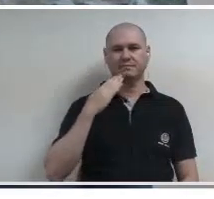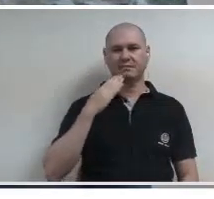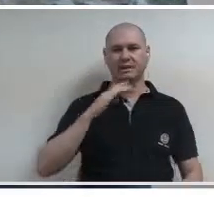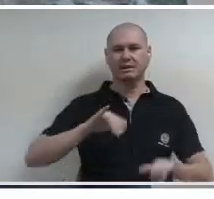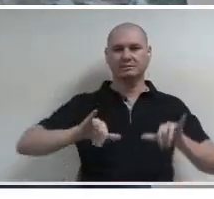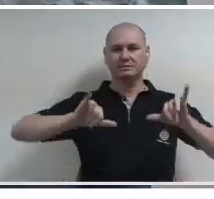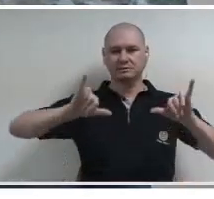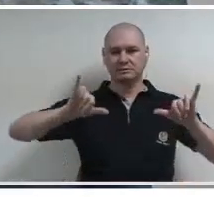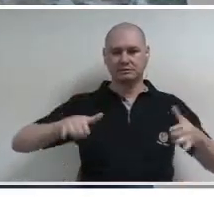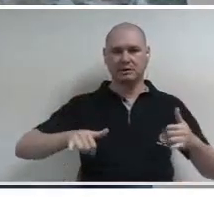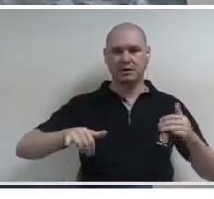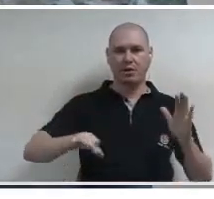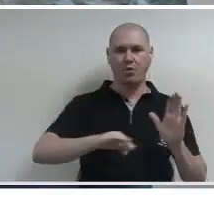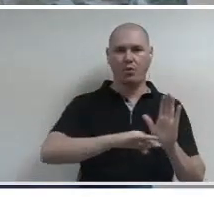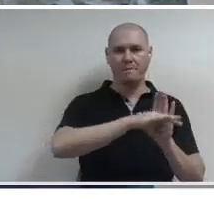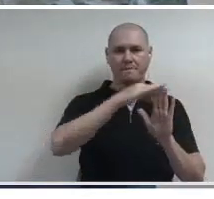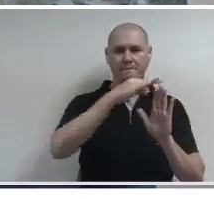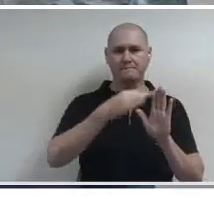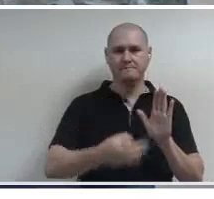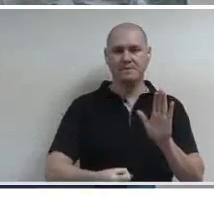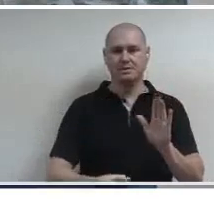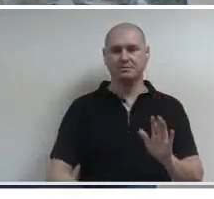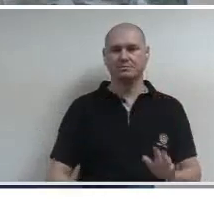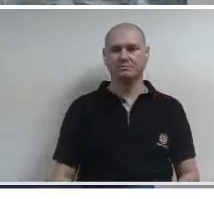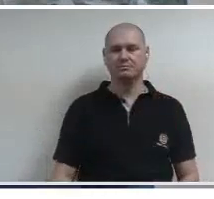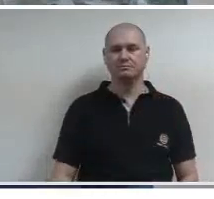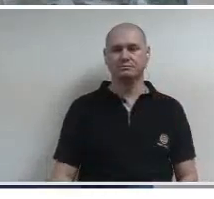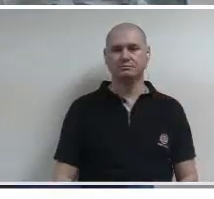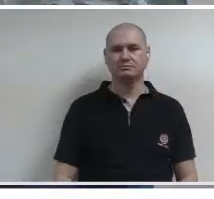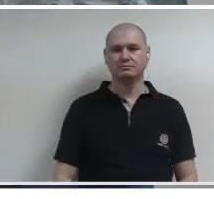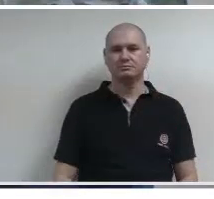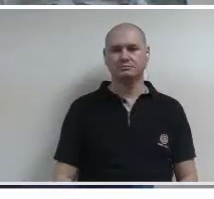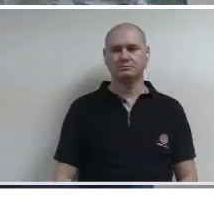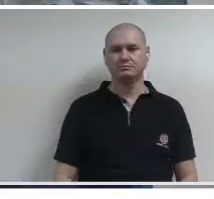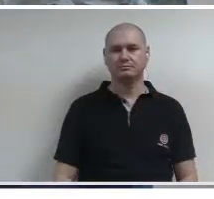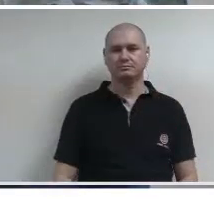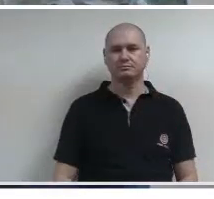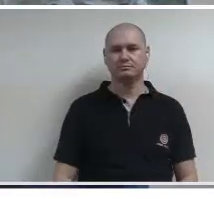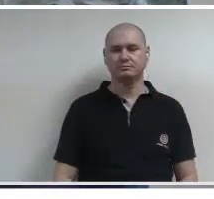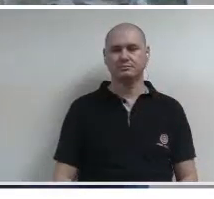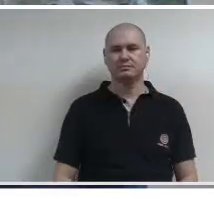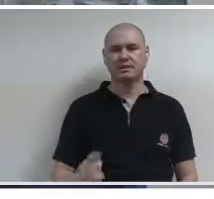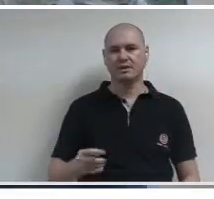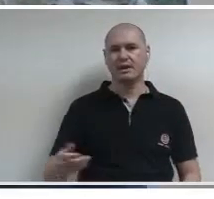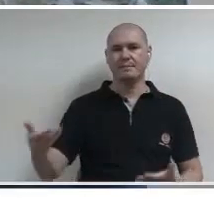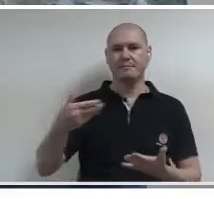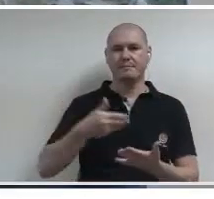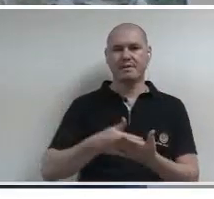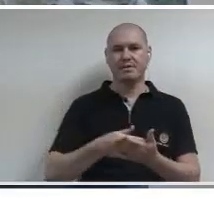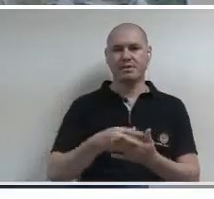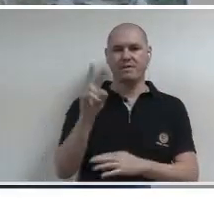8 de abril, Curio Ñeme, cumplimiento COAP,